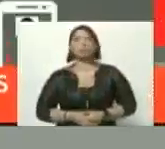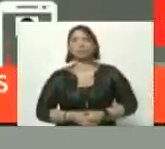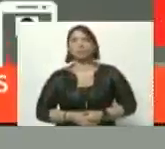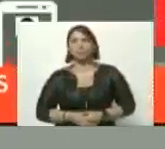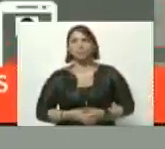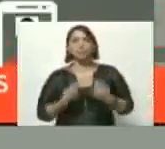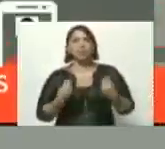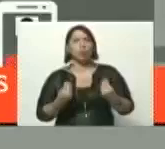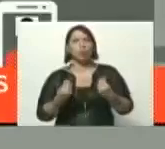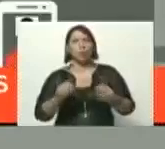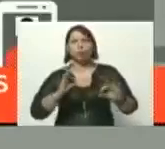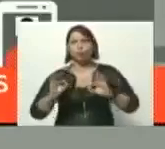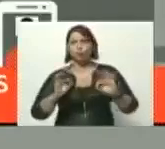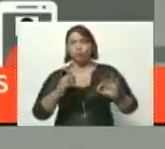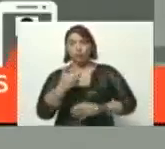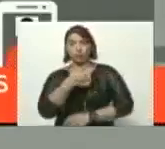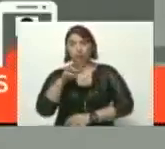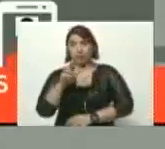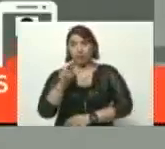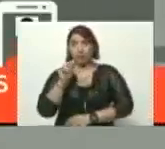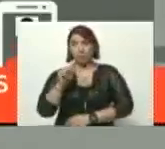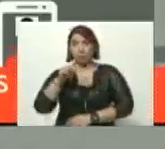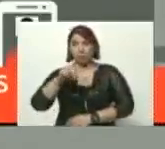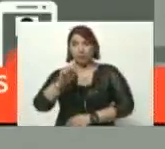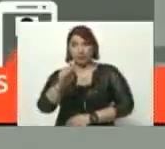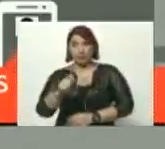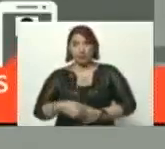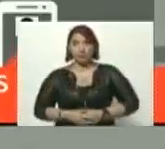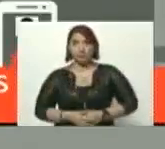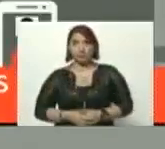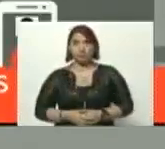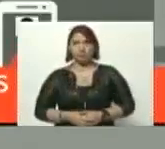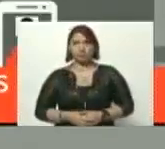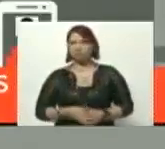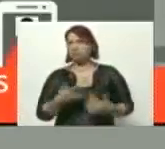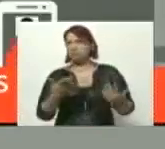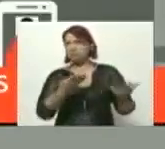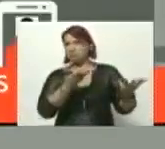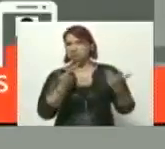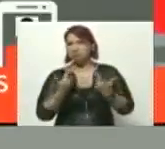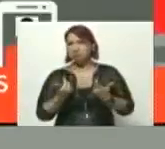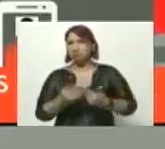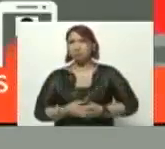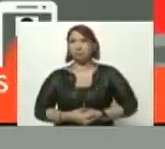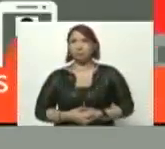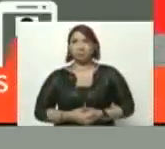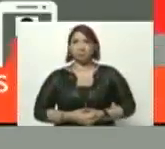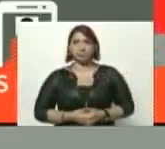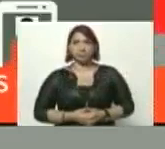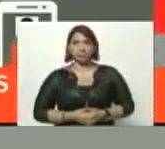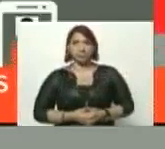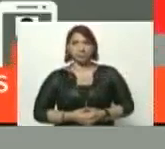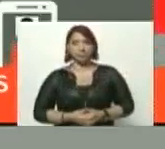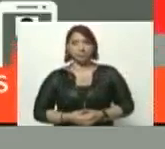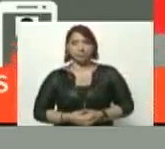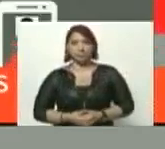se preparan para las 3R.net? ¿Qué me puedes decir, Vanessa? Adelante, adelante,